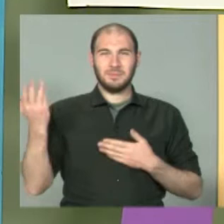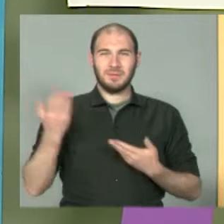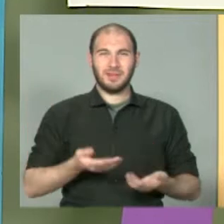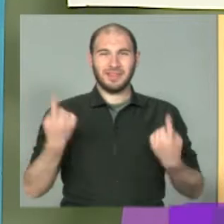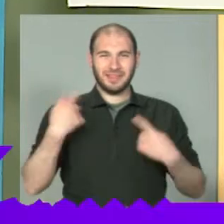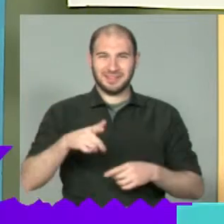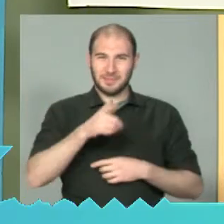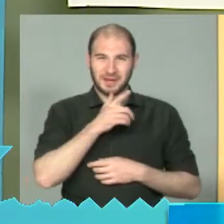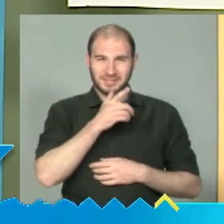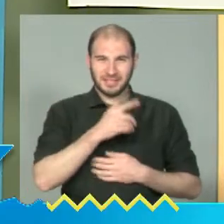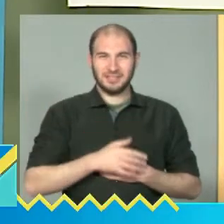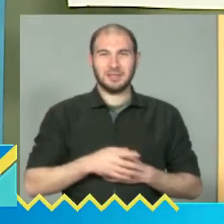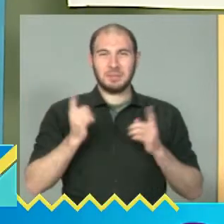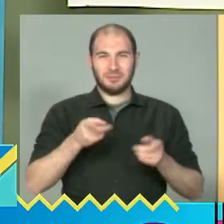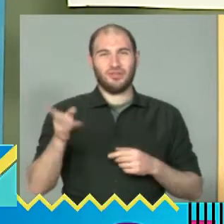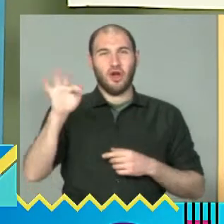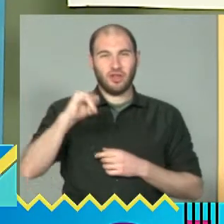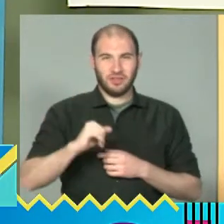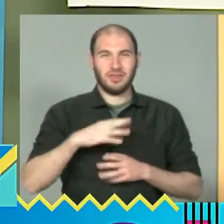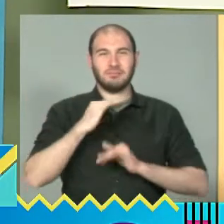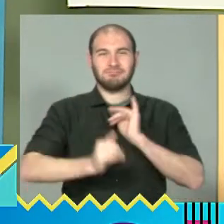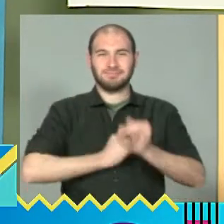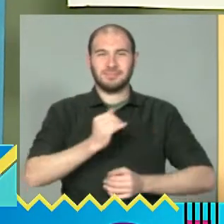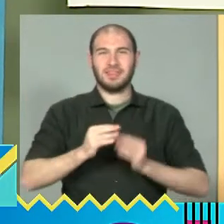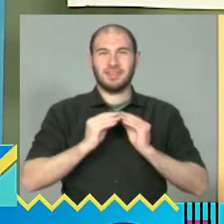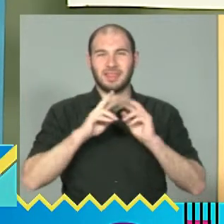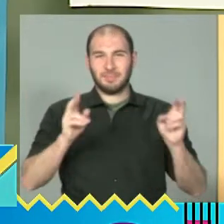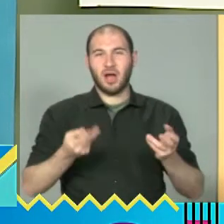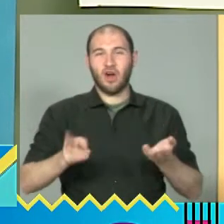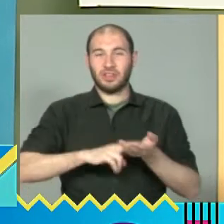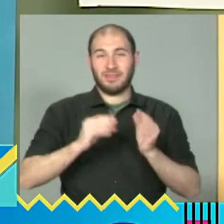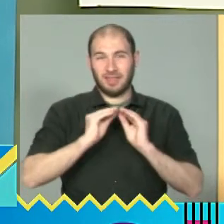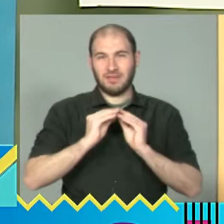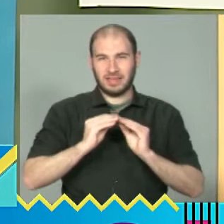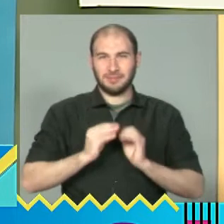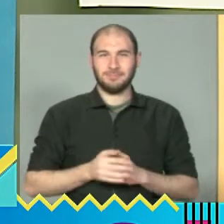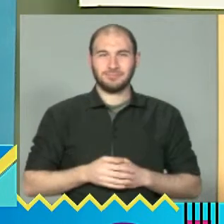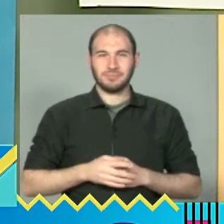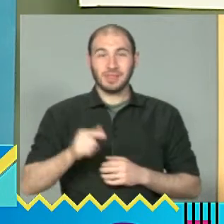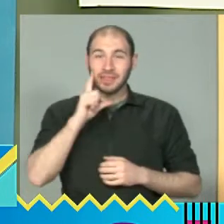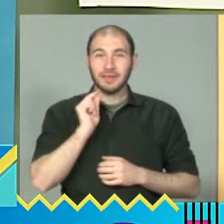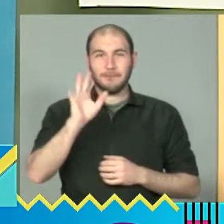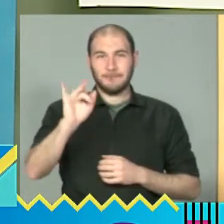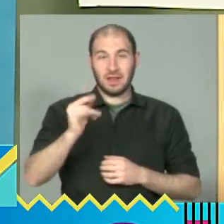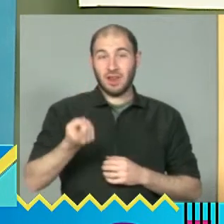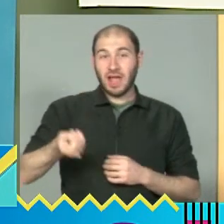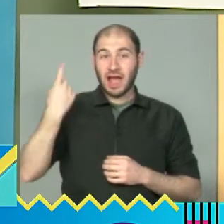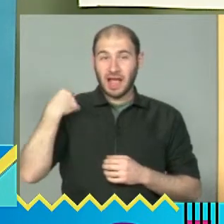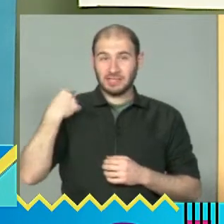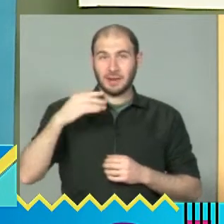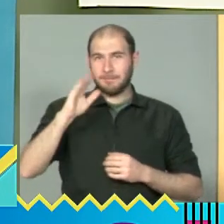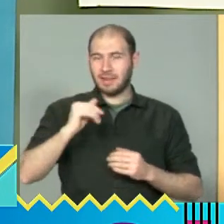Bienvenidos a Distintos Parecidos, como todos los días, planteando un nuevo tema a debatir. Y estamos a miércoles. Ayer pasó